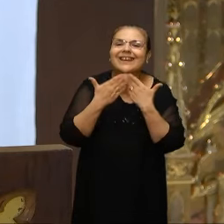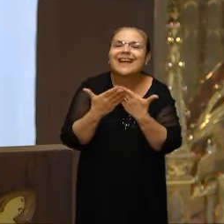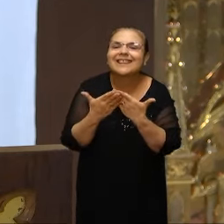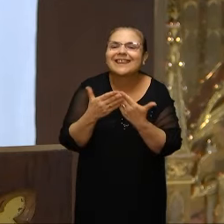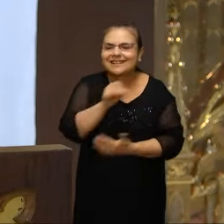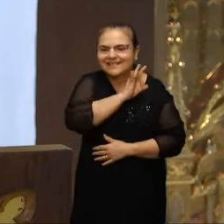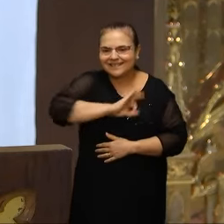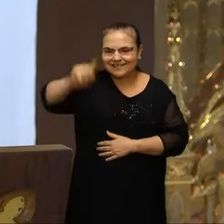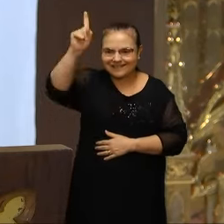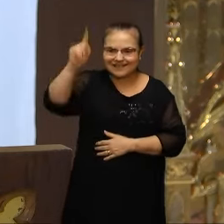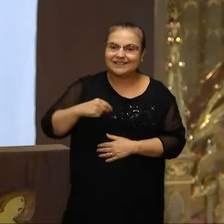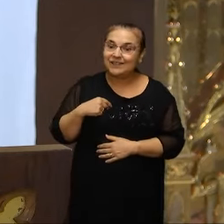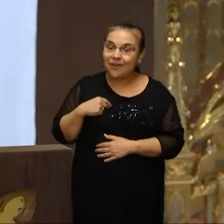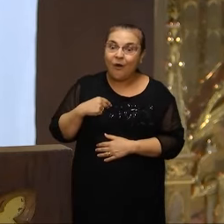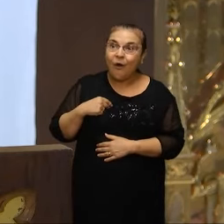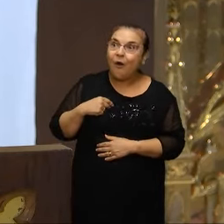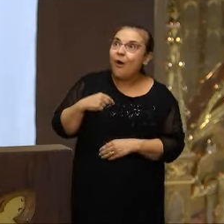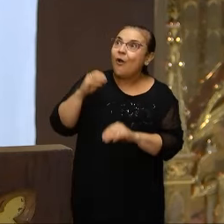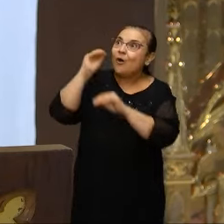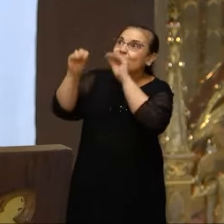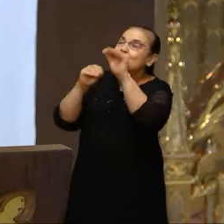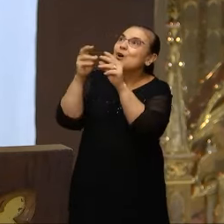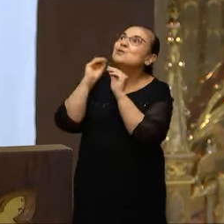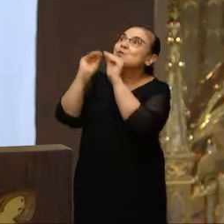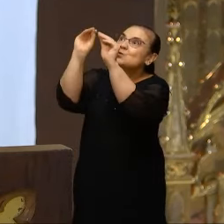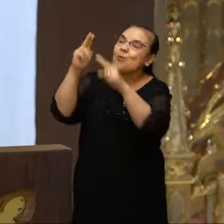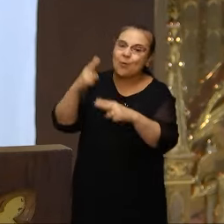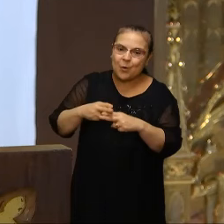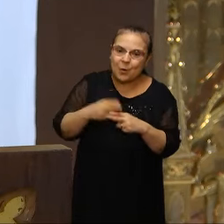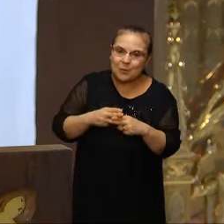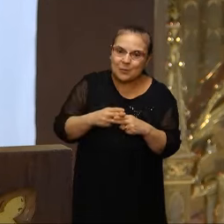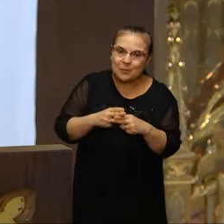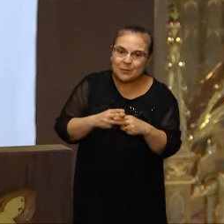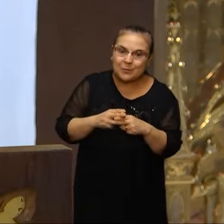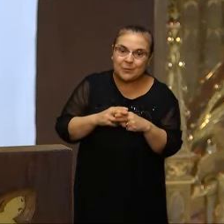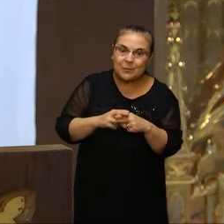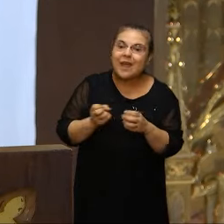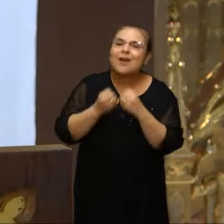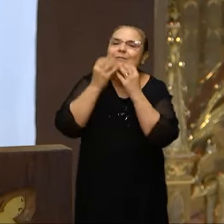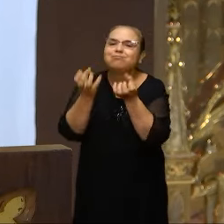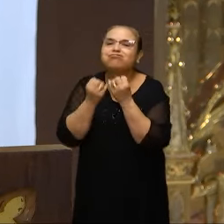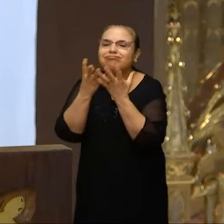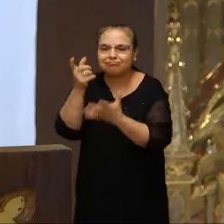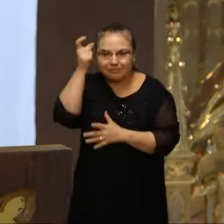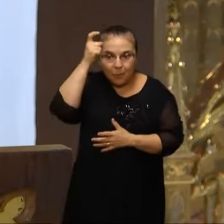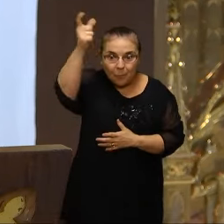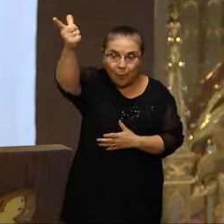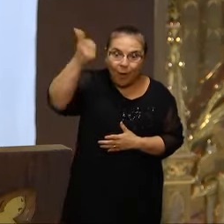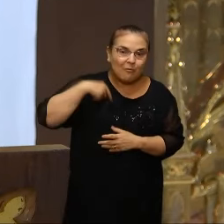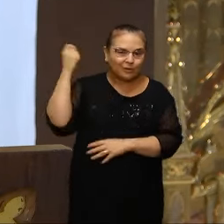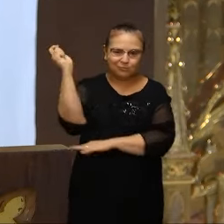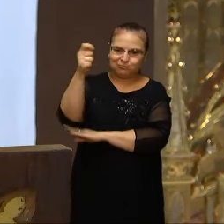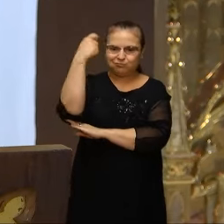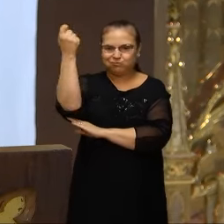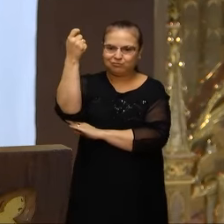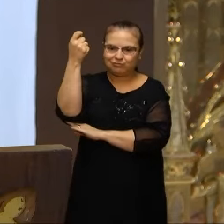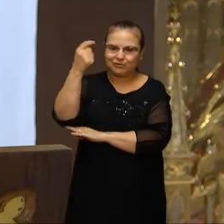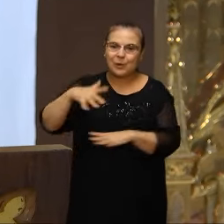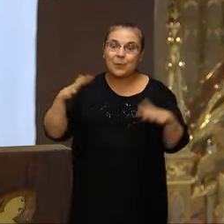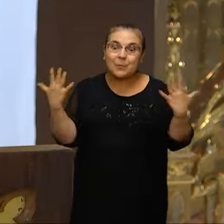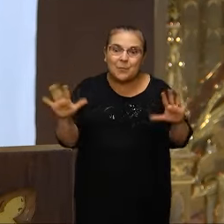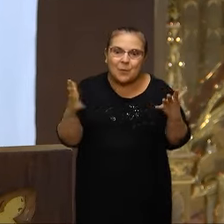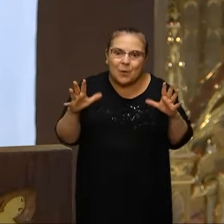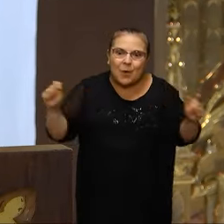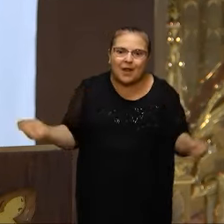al Señor, invocad su nombre. Contad a los pueblos sus hazañas, proclamad que